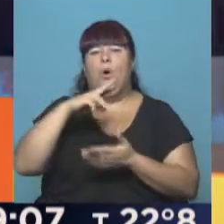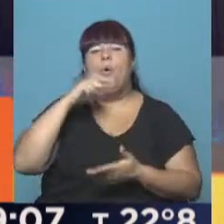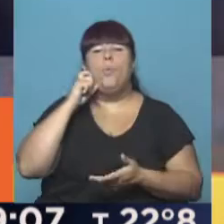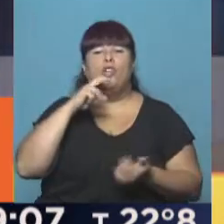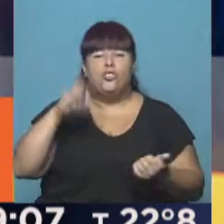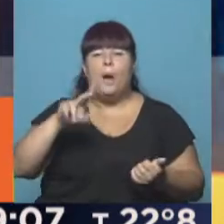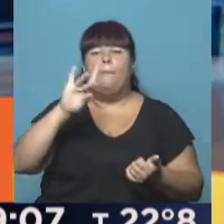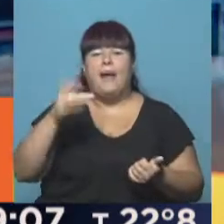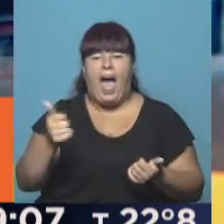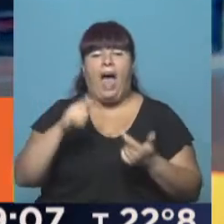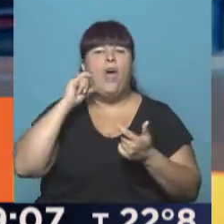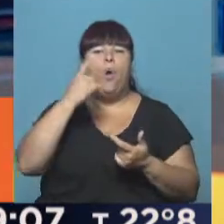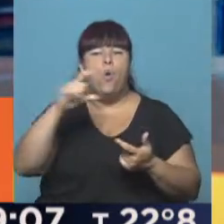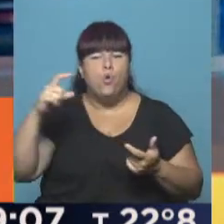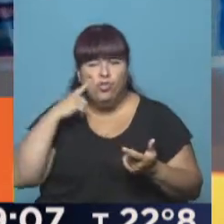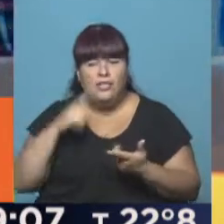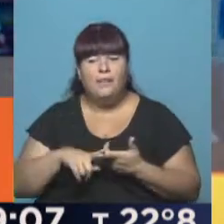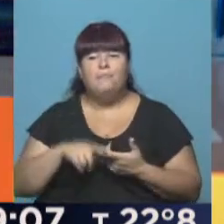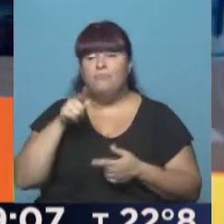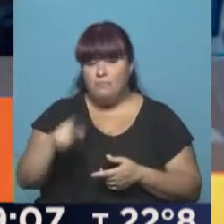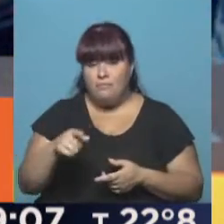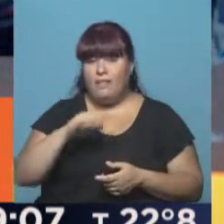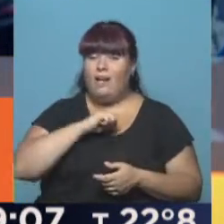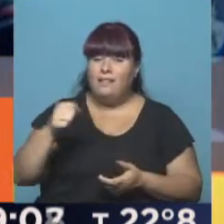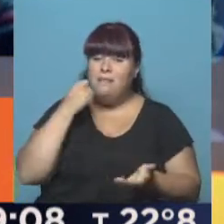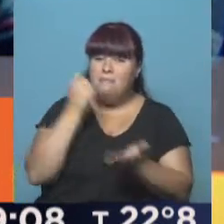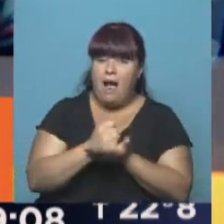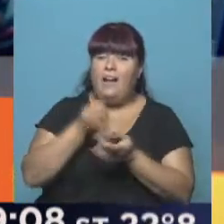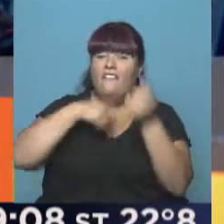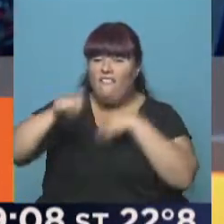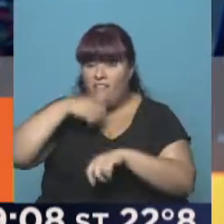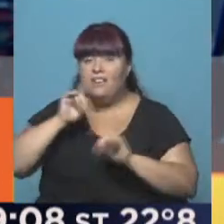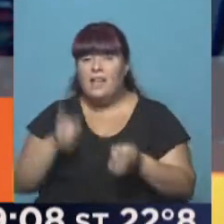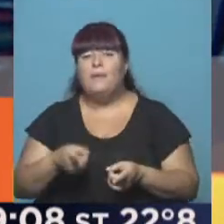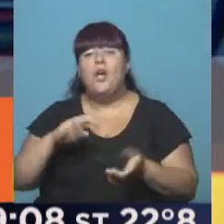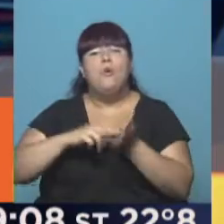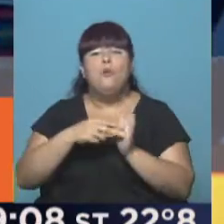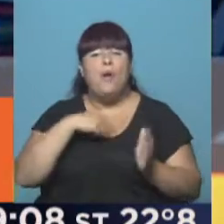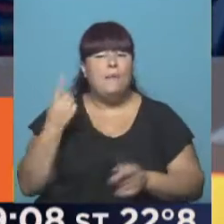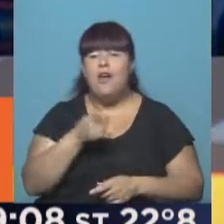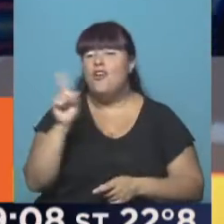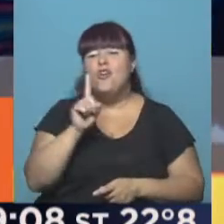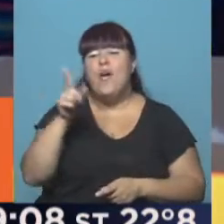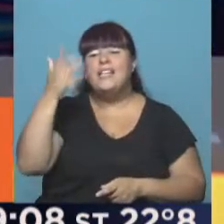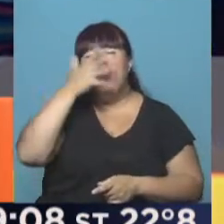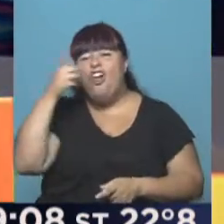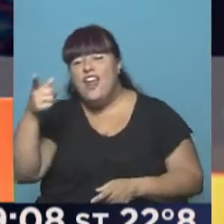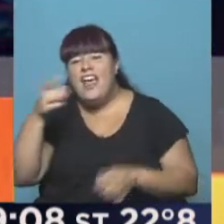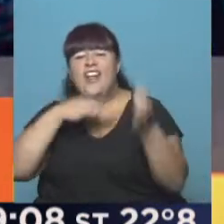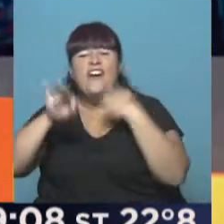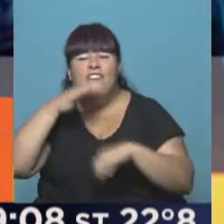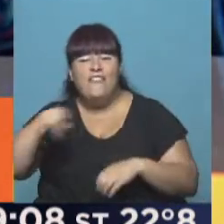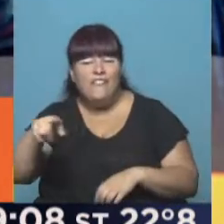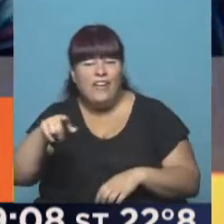prada gucci que tenemos fraude marcario tenemos contrabando y el problema nuestro no son los senegaleses que